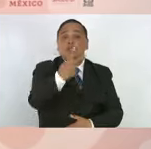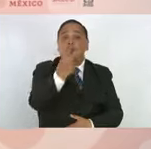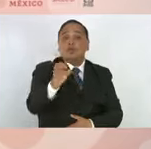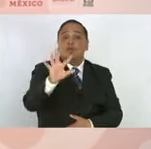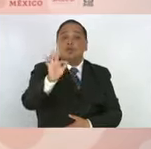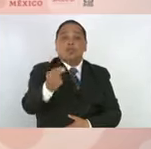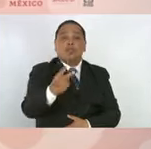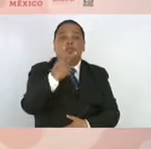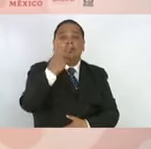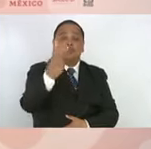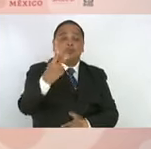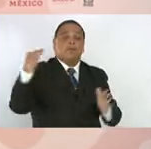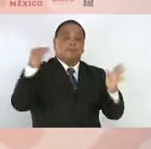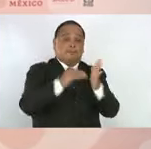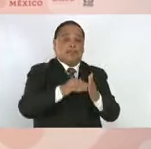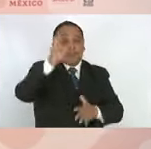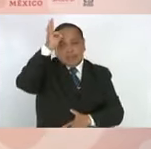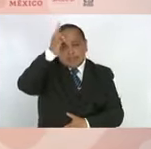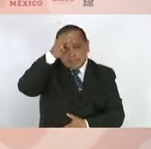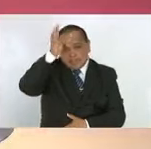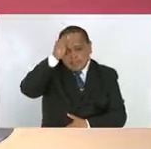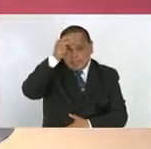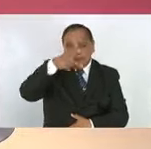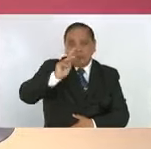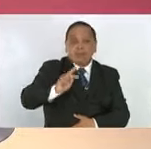242.000 servicios, de los que